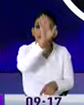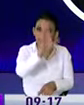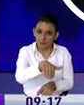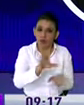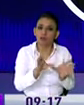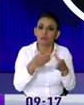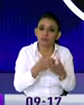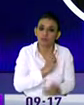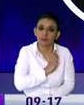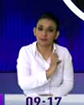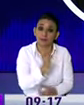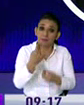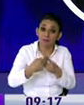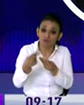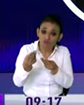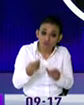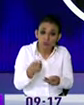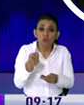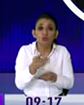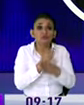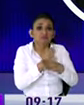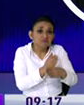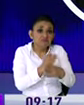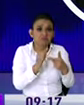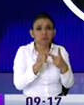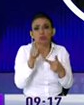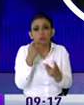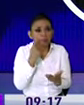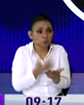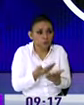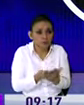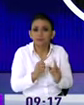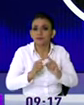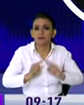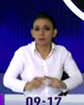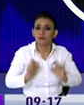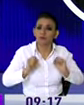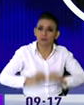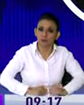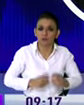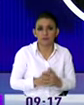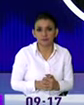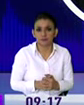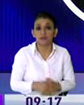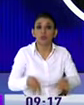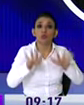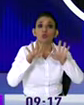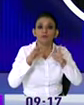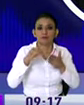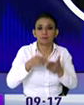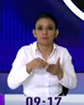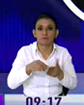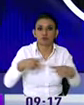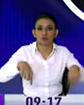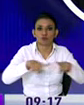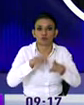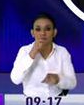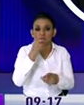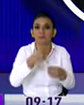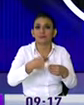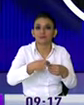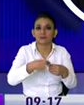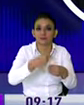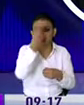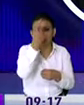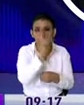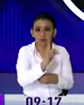comisión y nos presenten también sus pruebas, sus alegatos, que son 9 los miembros que estuvieron ese día en la